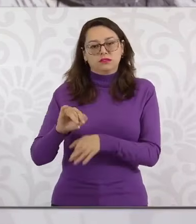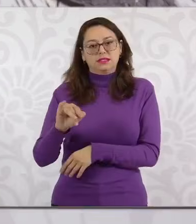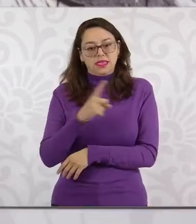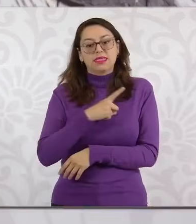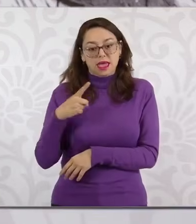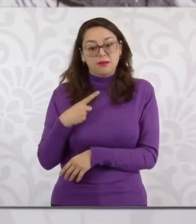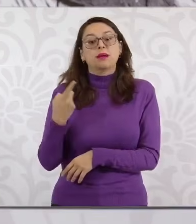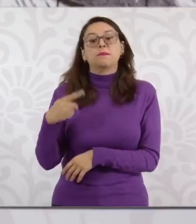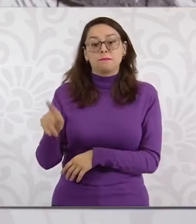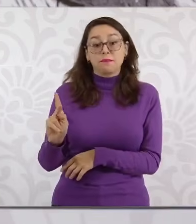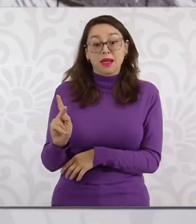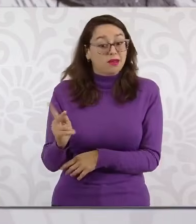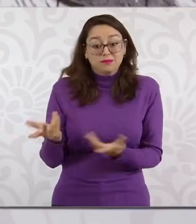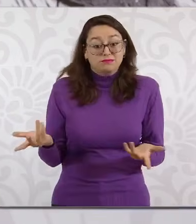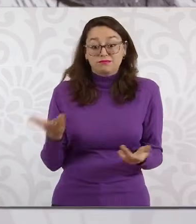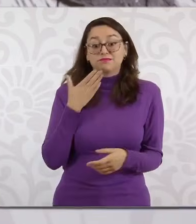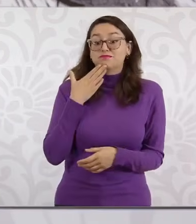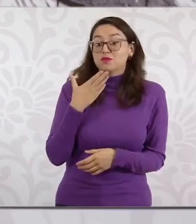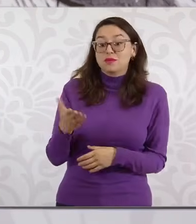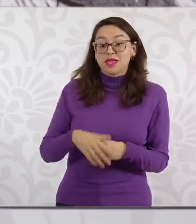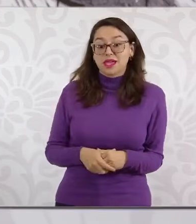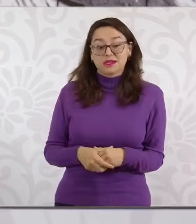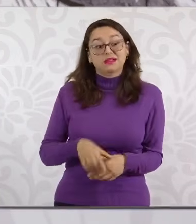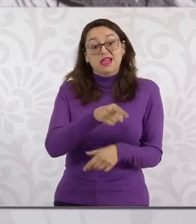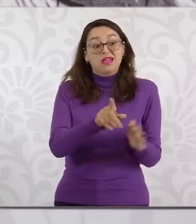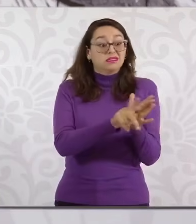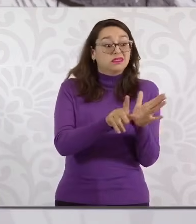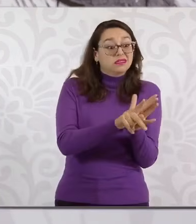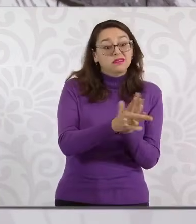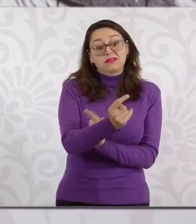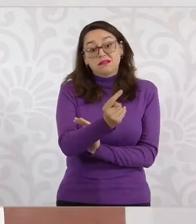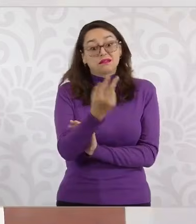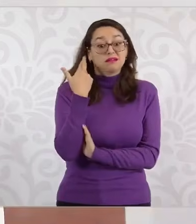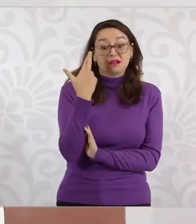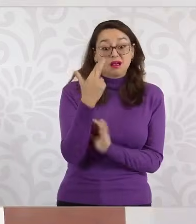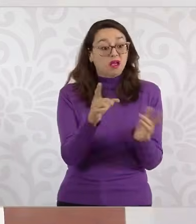Pero es bueno que ya no solo dependamos de